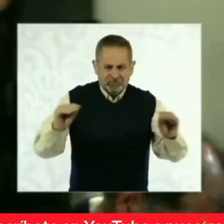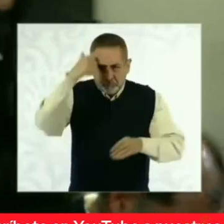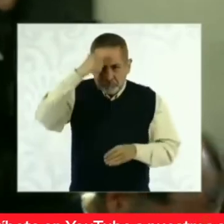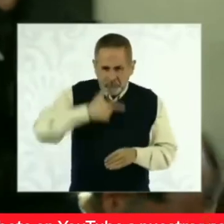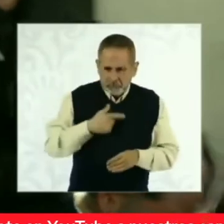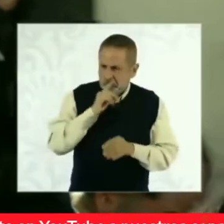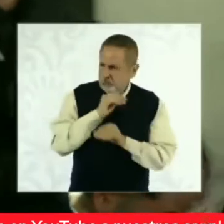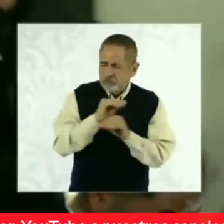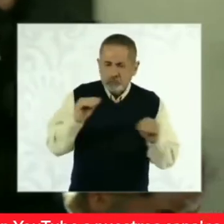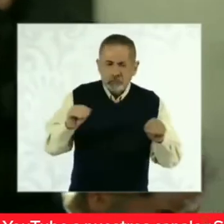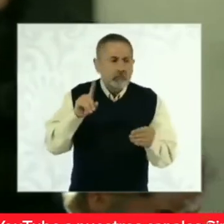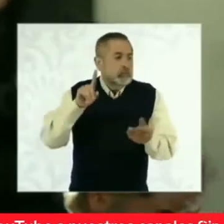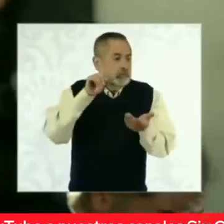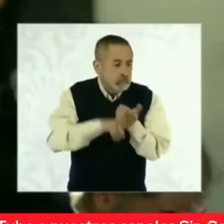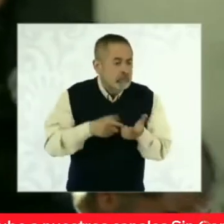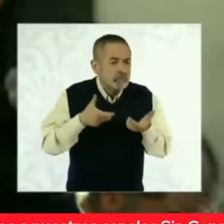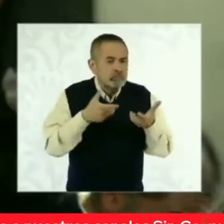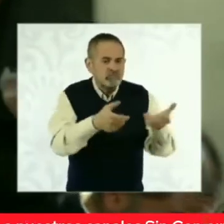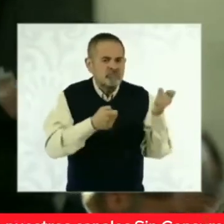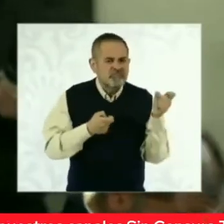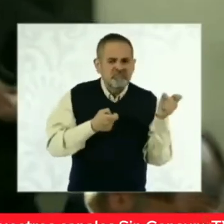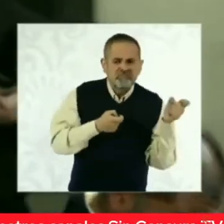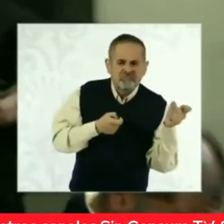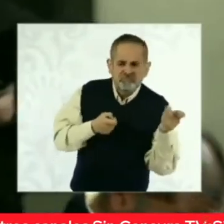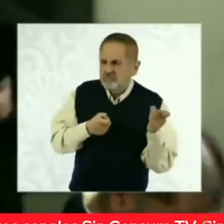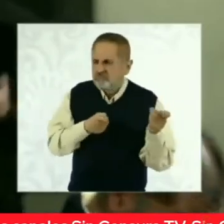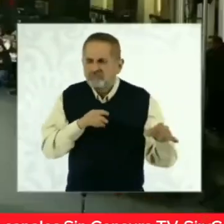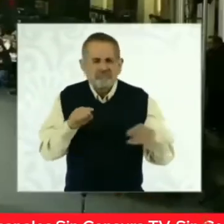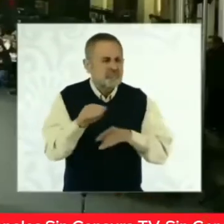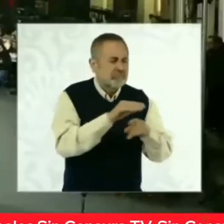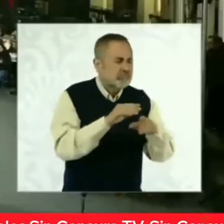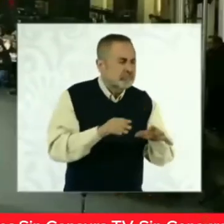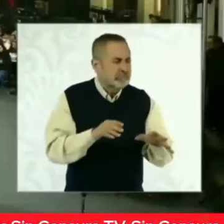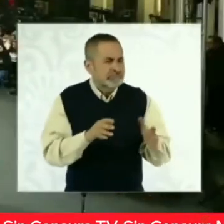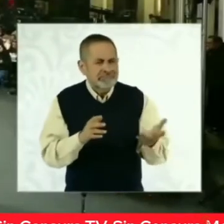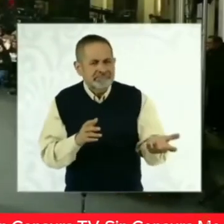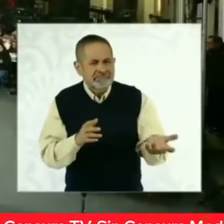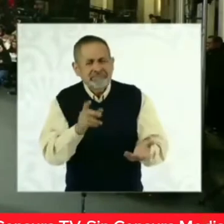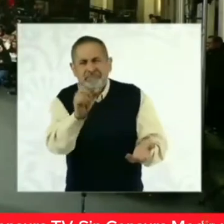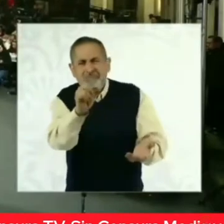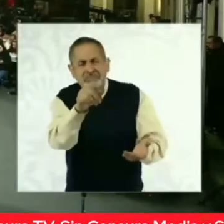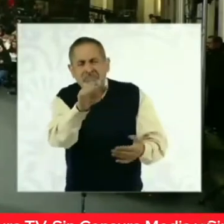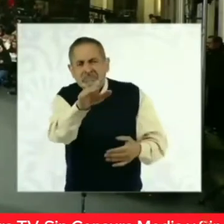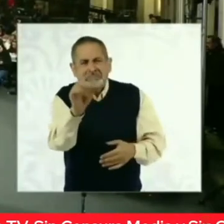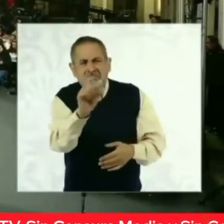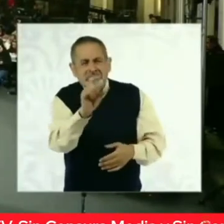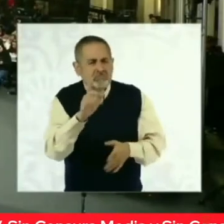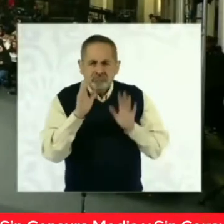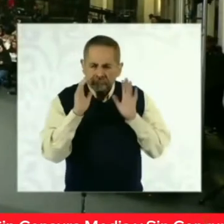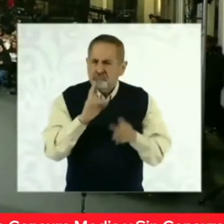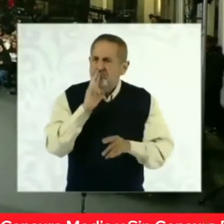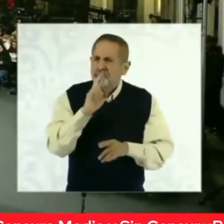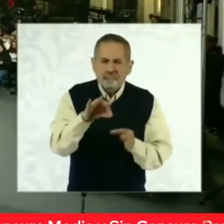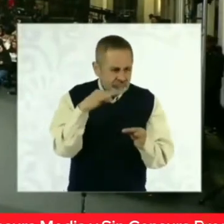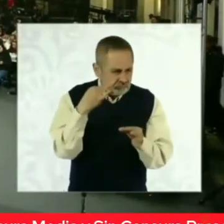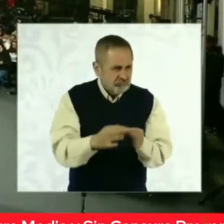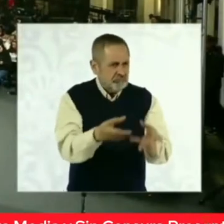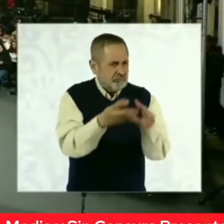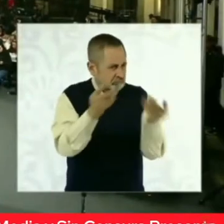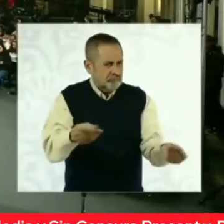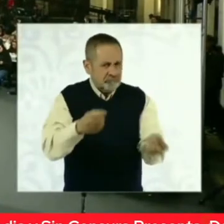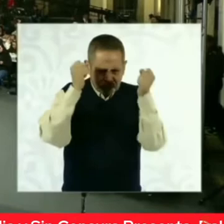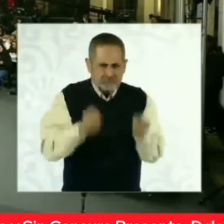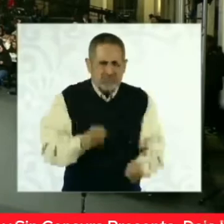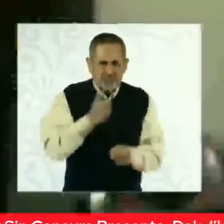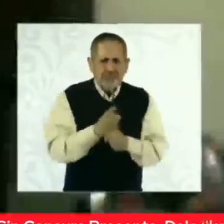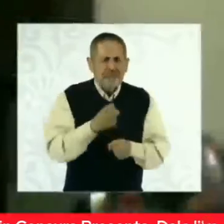es prácticamente de los grupos armados. ¿Cuándo veremos o cuándo se verá un resultado en cuestión de la